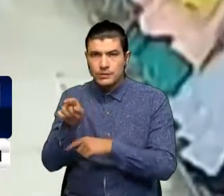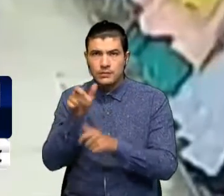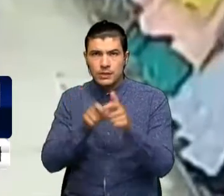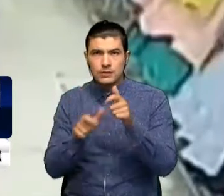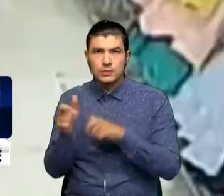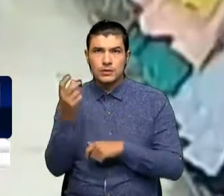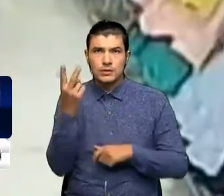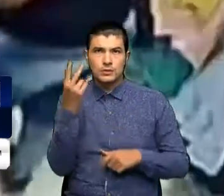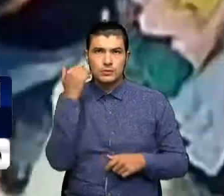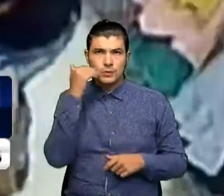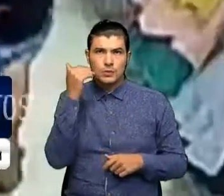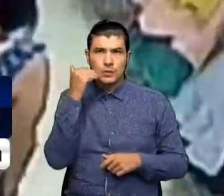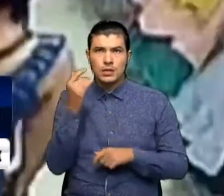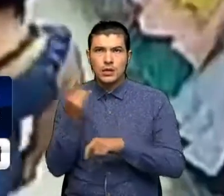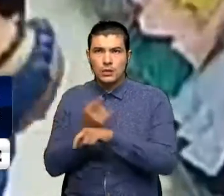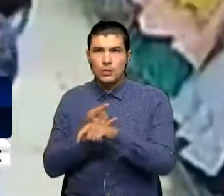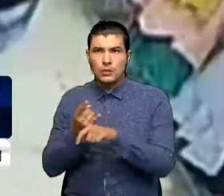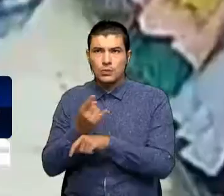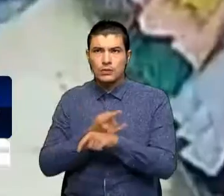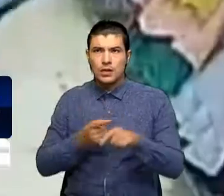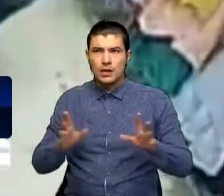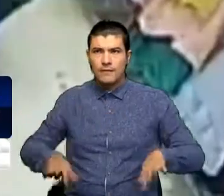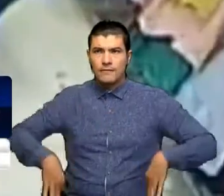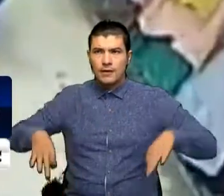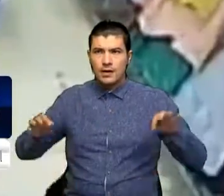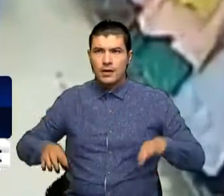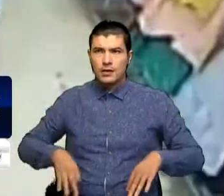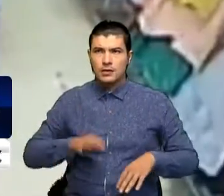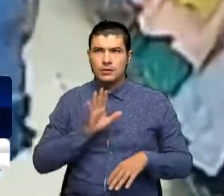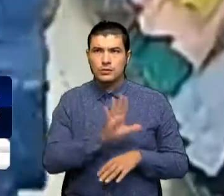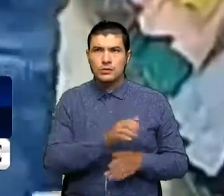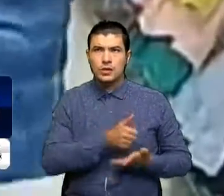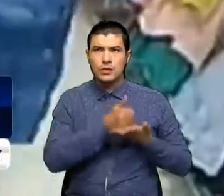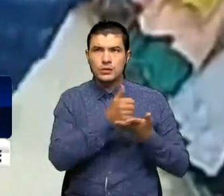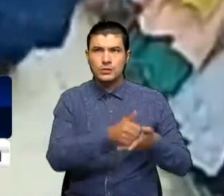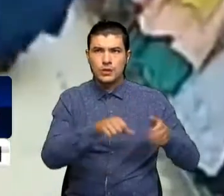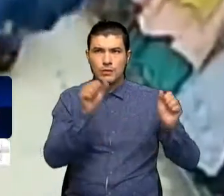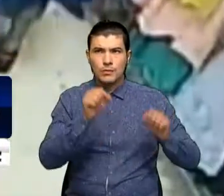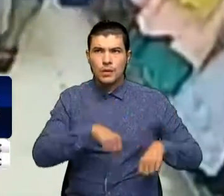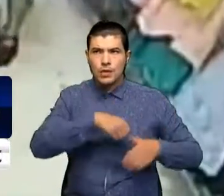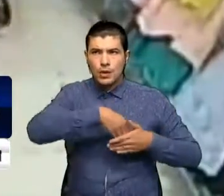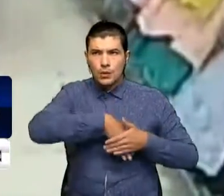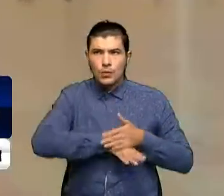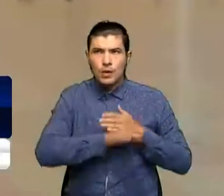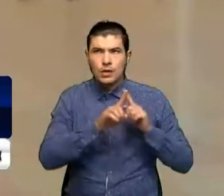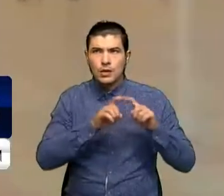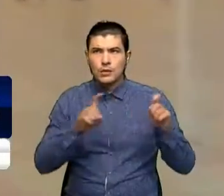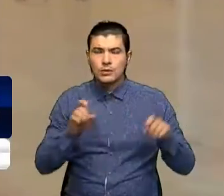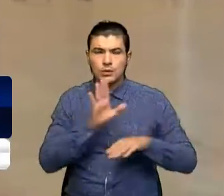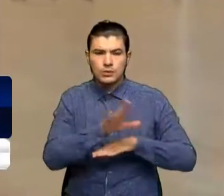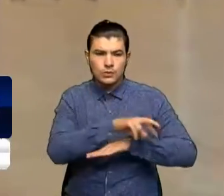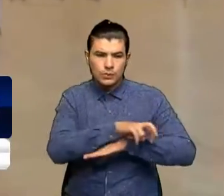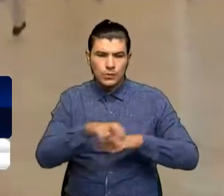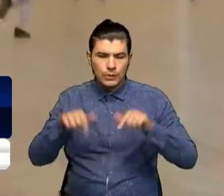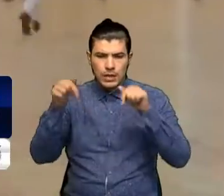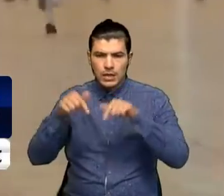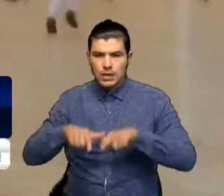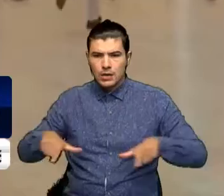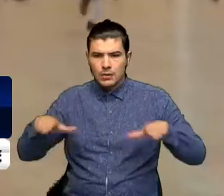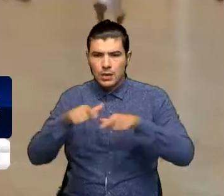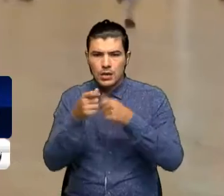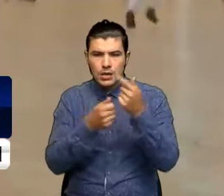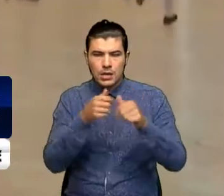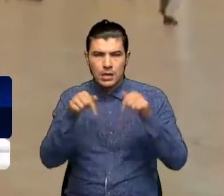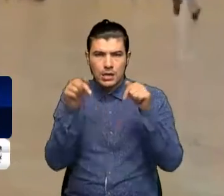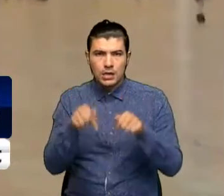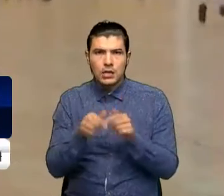dos mujeres que utilizan falda y en el que se ayudan para esconderse los objetos que se hurtan de un establecimiento comercial aquí en el